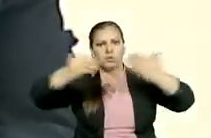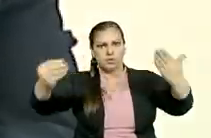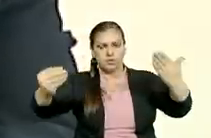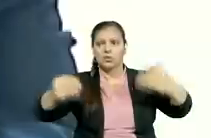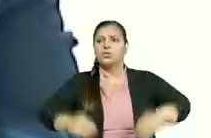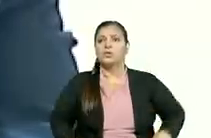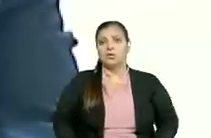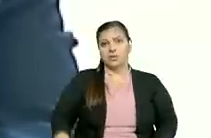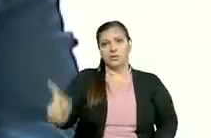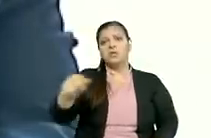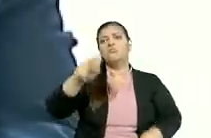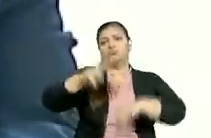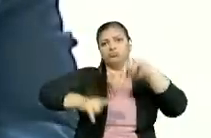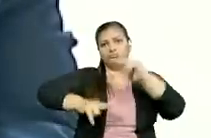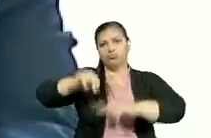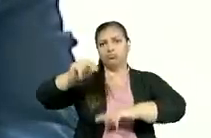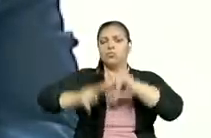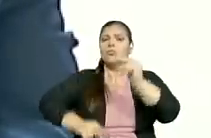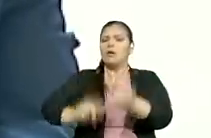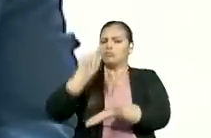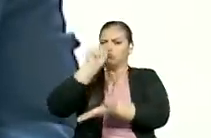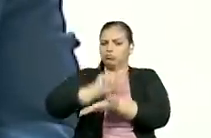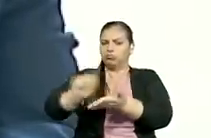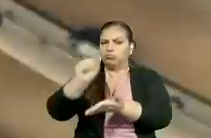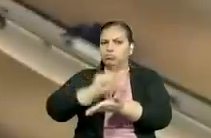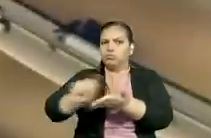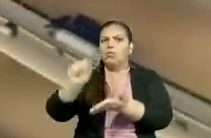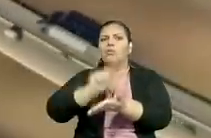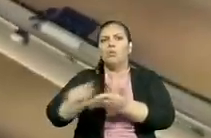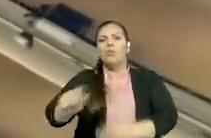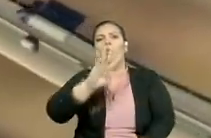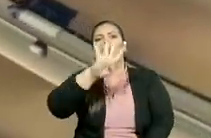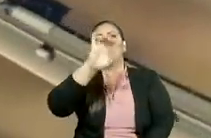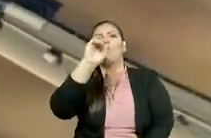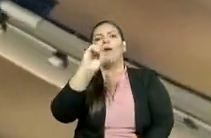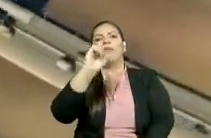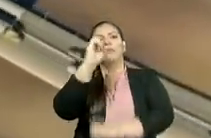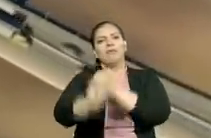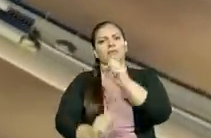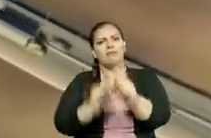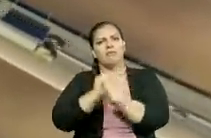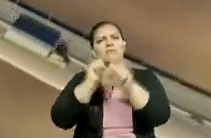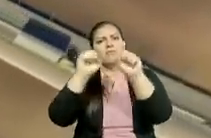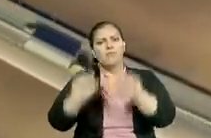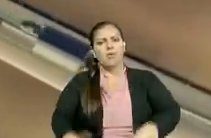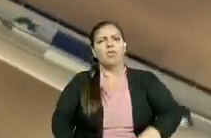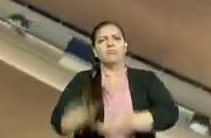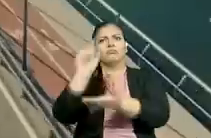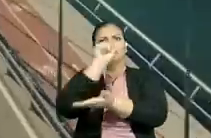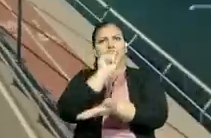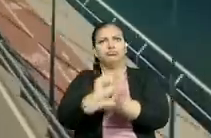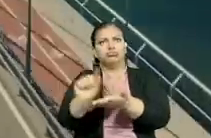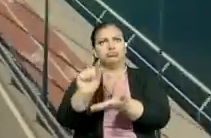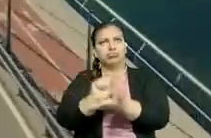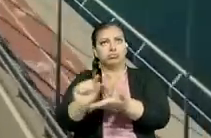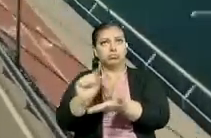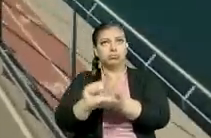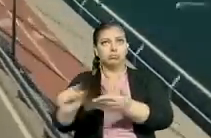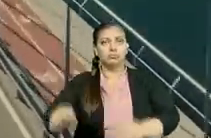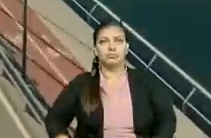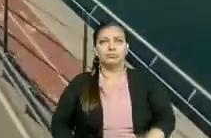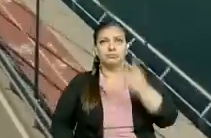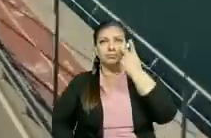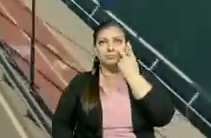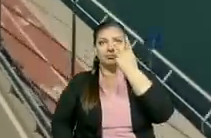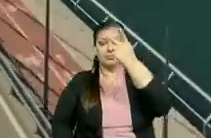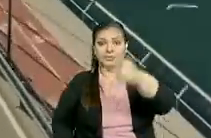será concesionado a 40 años bajo la modalidad conocida como delegación. Esta obra permitirá la